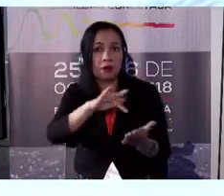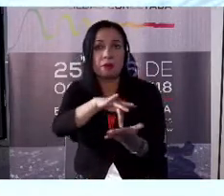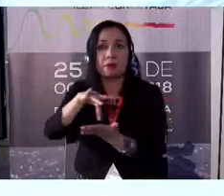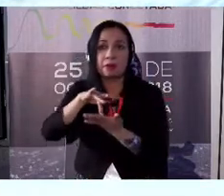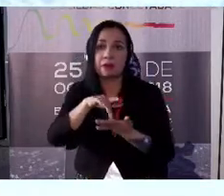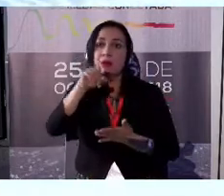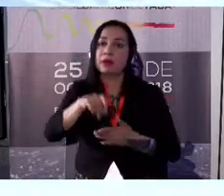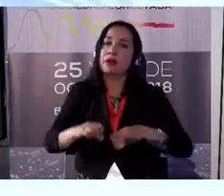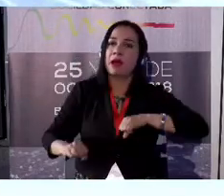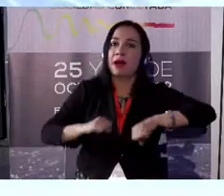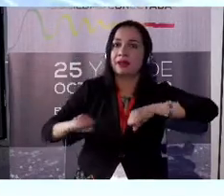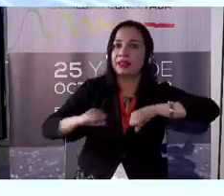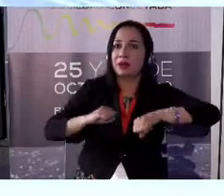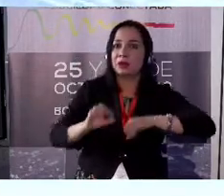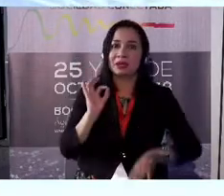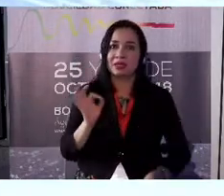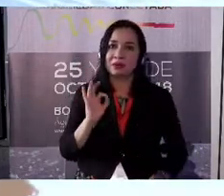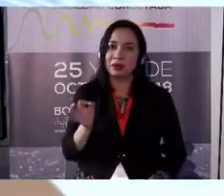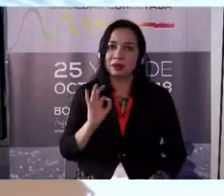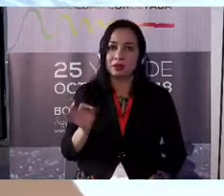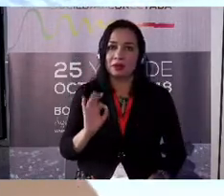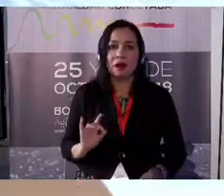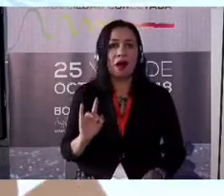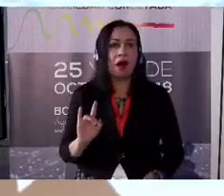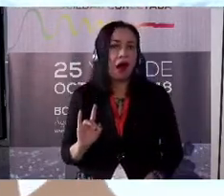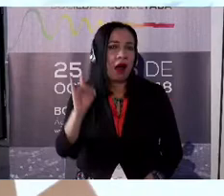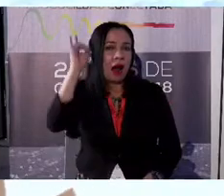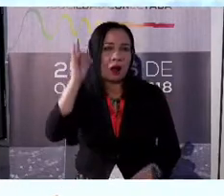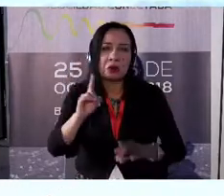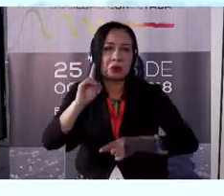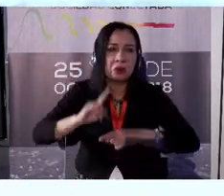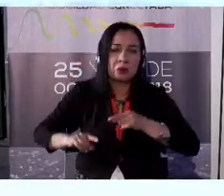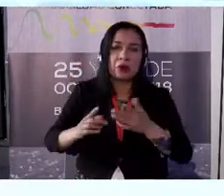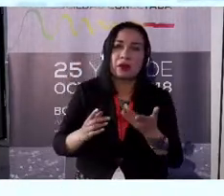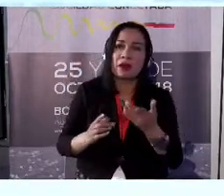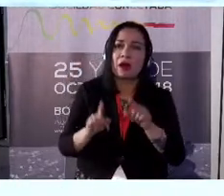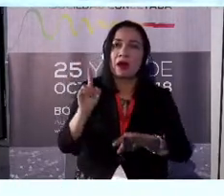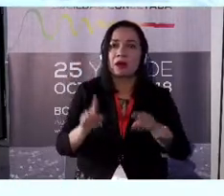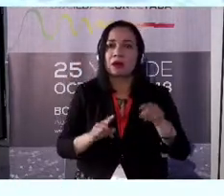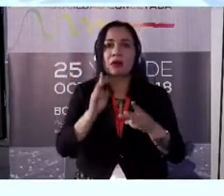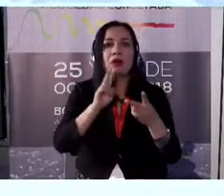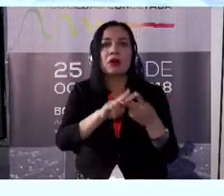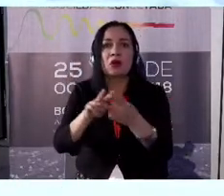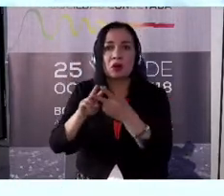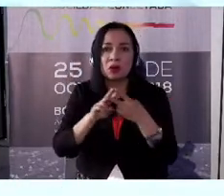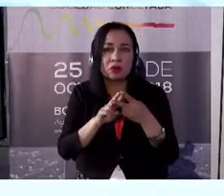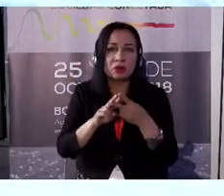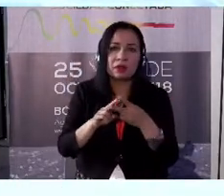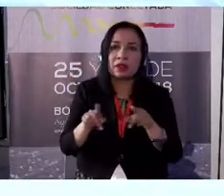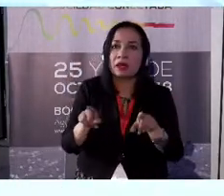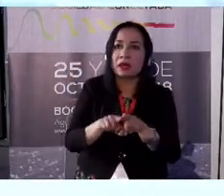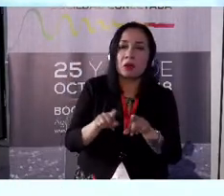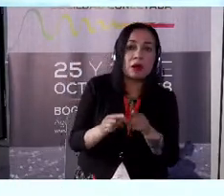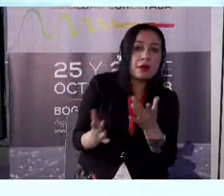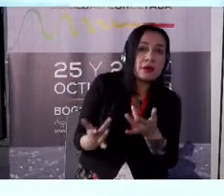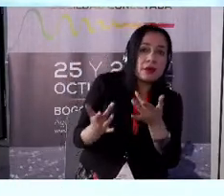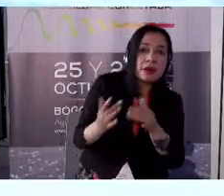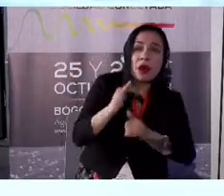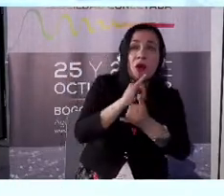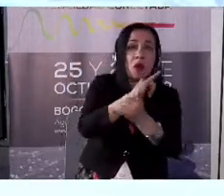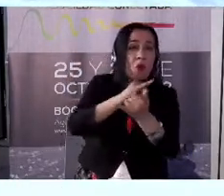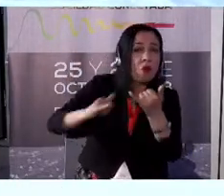tiempo en la subasta, que no se permita tener a aquellos que se conocen como francotiradores que están por allá esperando el